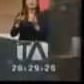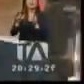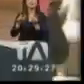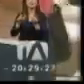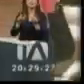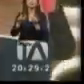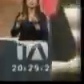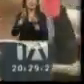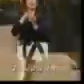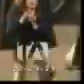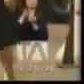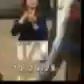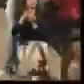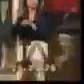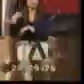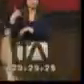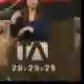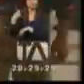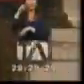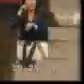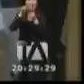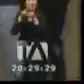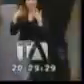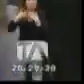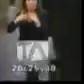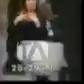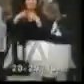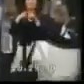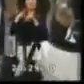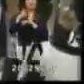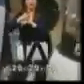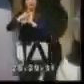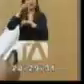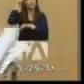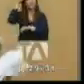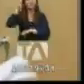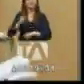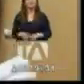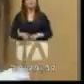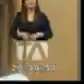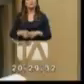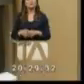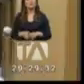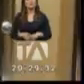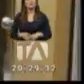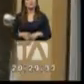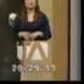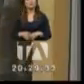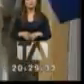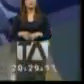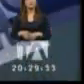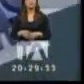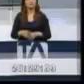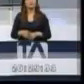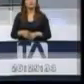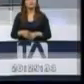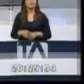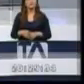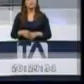Además, tiene como objetivo garantizar la coherencia entre las competencias del Estado. Joana Ramos, 24 horas.